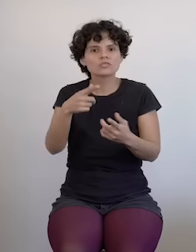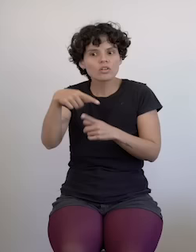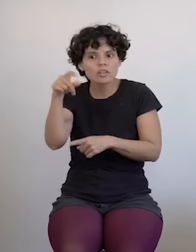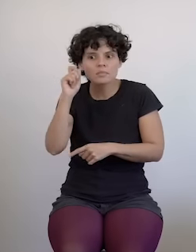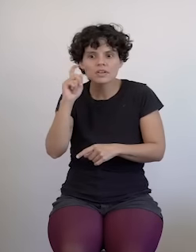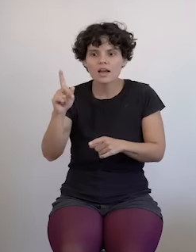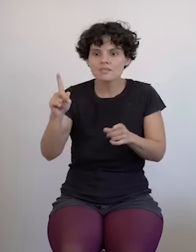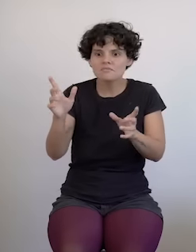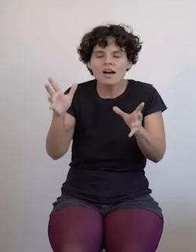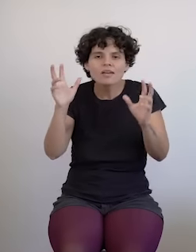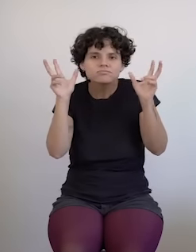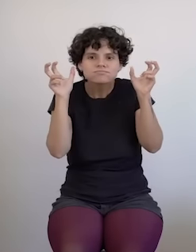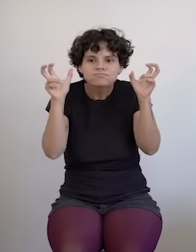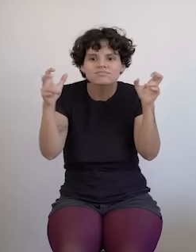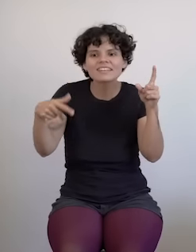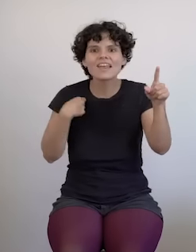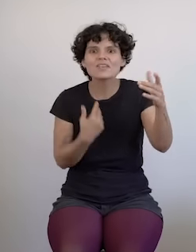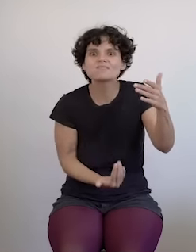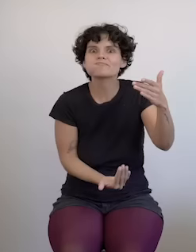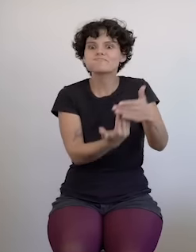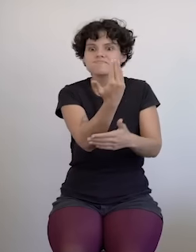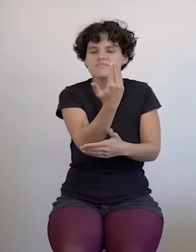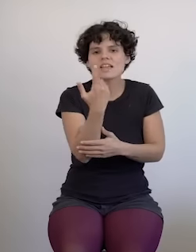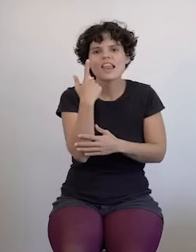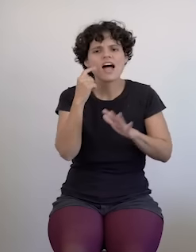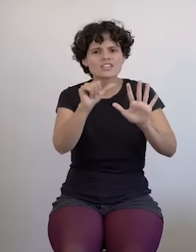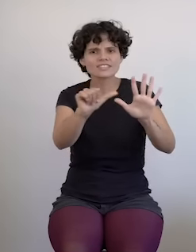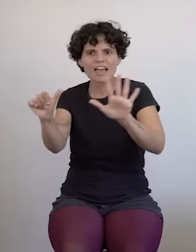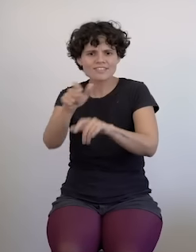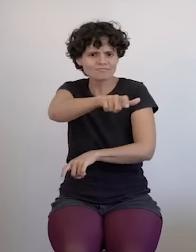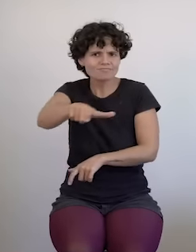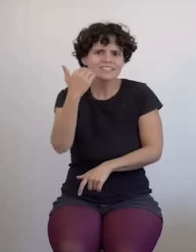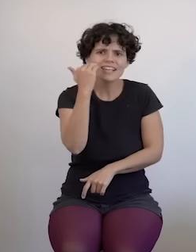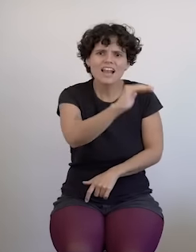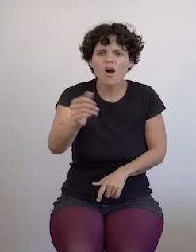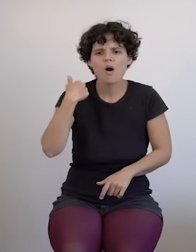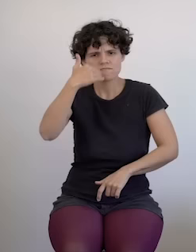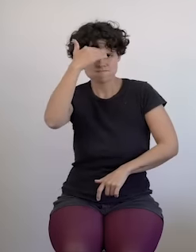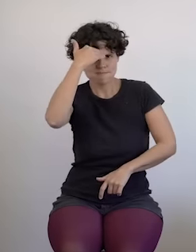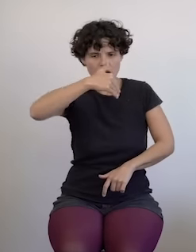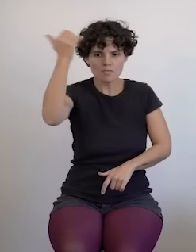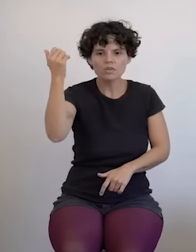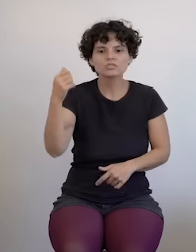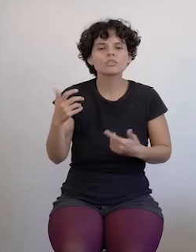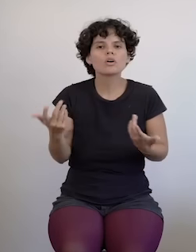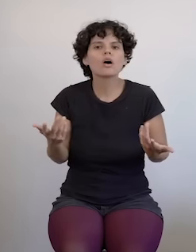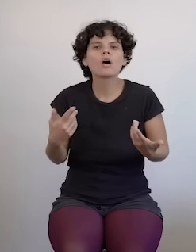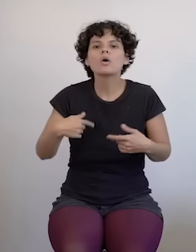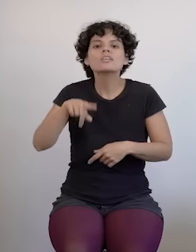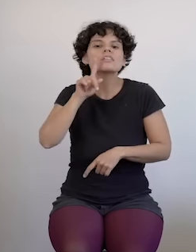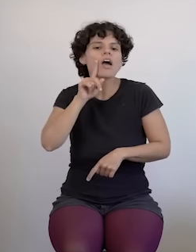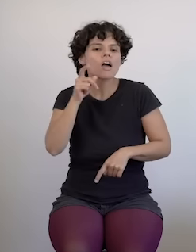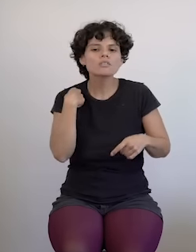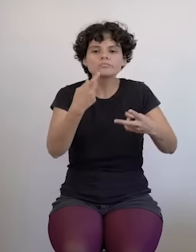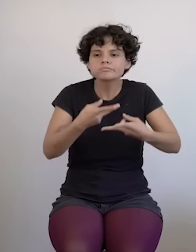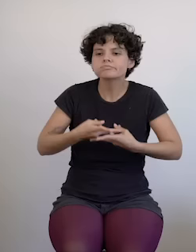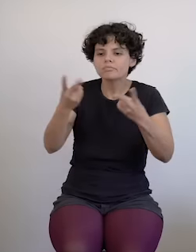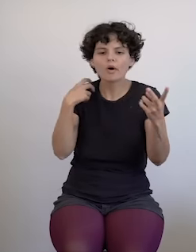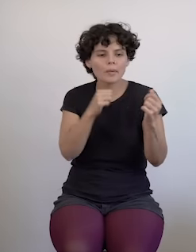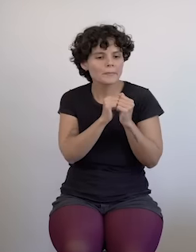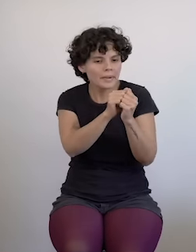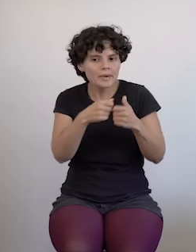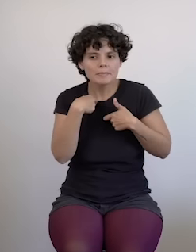pasta. Vengan para acá, boom, lo subió al bondi y lo subió al remix y lo hicieron los 6 famosos. En el género chileno nadie hizo un remix de una